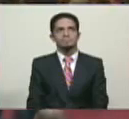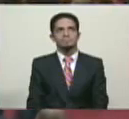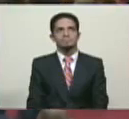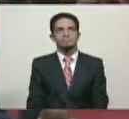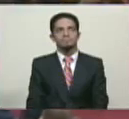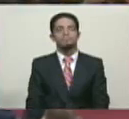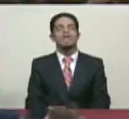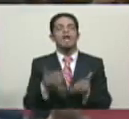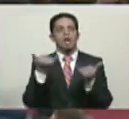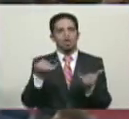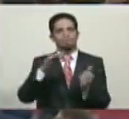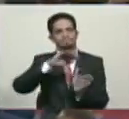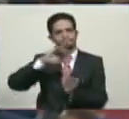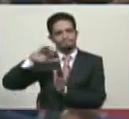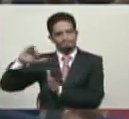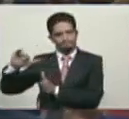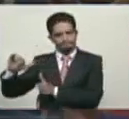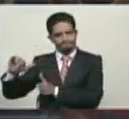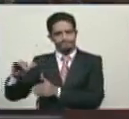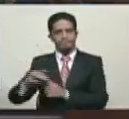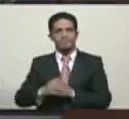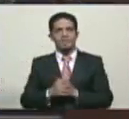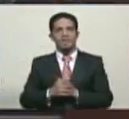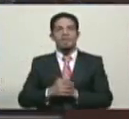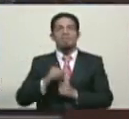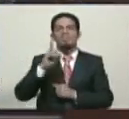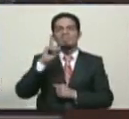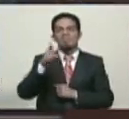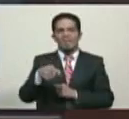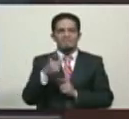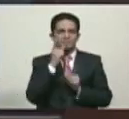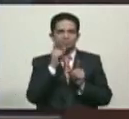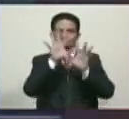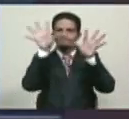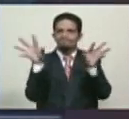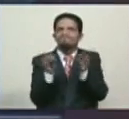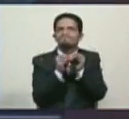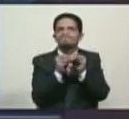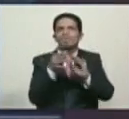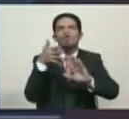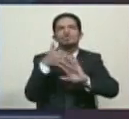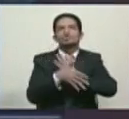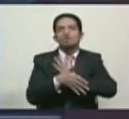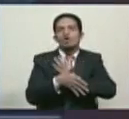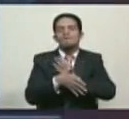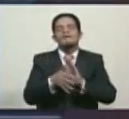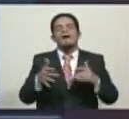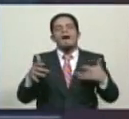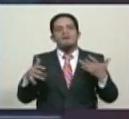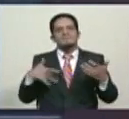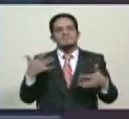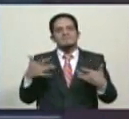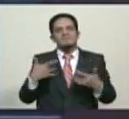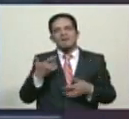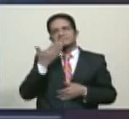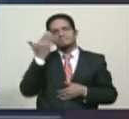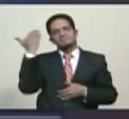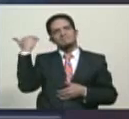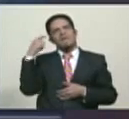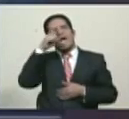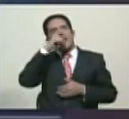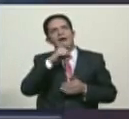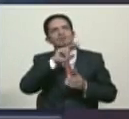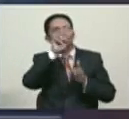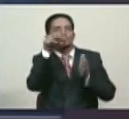Ahora bien, luego de esta breve introducción, debemos hacer un pequeño resumen de lo que fue la actividad que en el año 2018